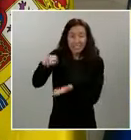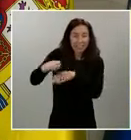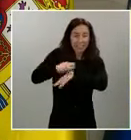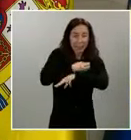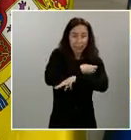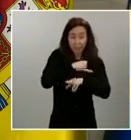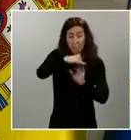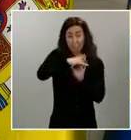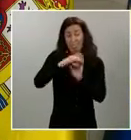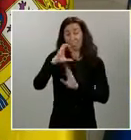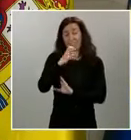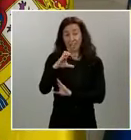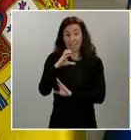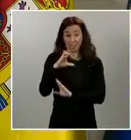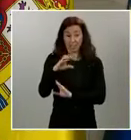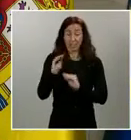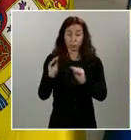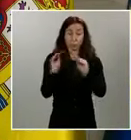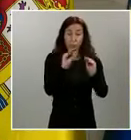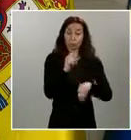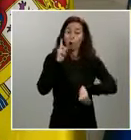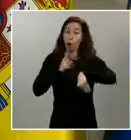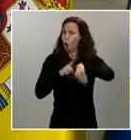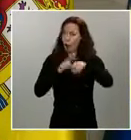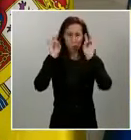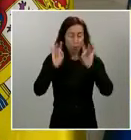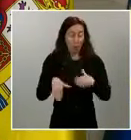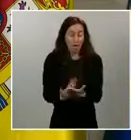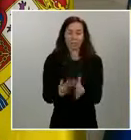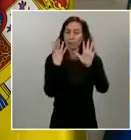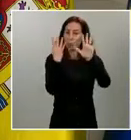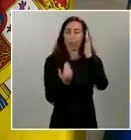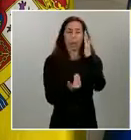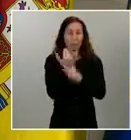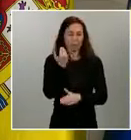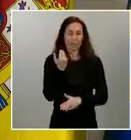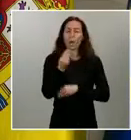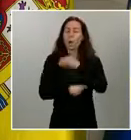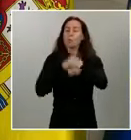en ese mismo periodo, de la hora punta hasta las 9 de la mañana, fueron utilizadas por